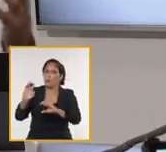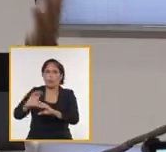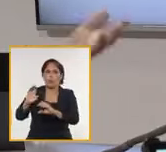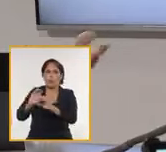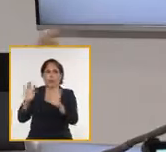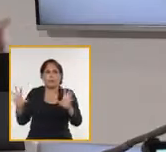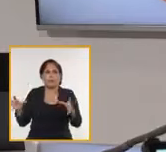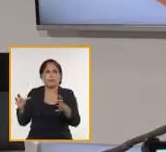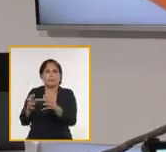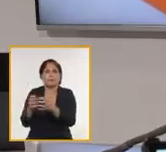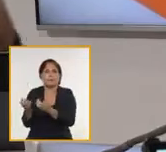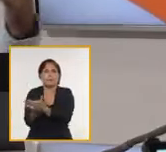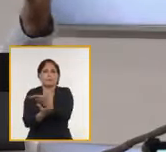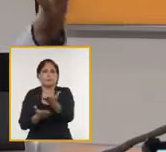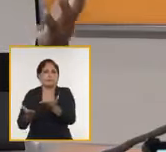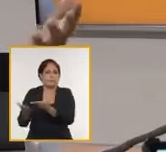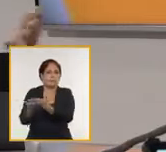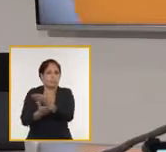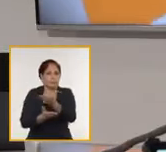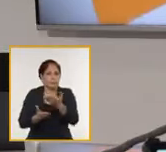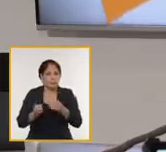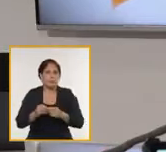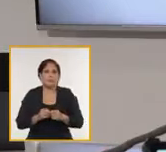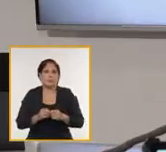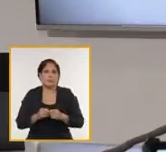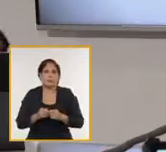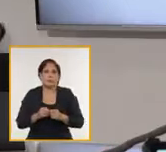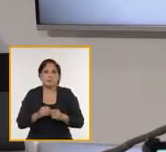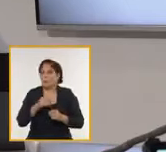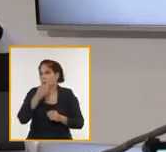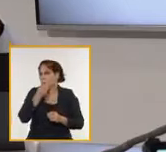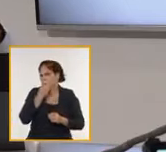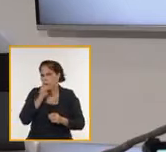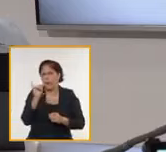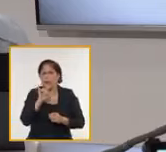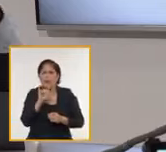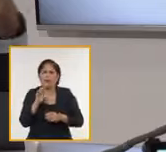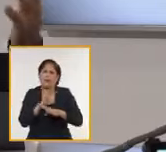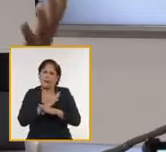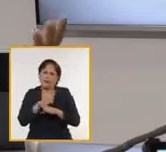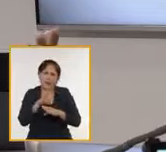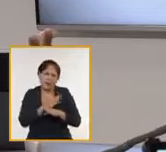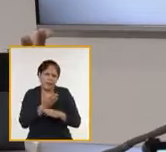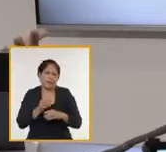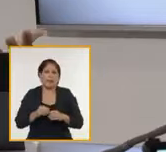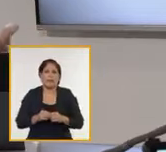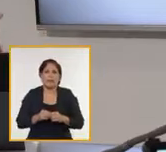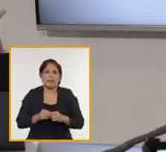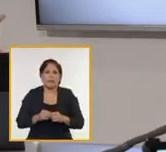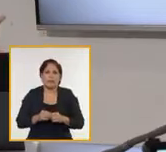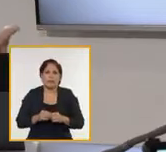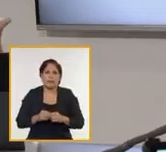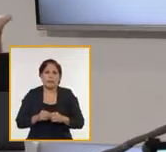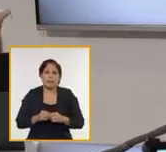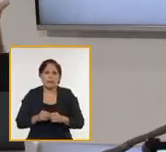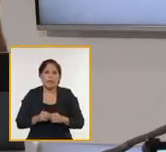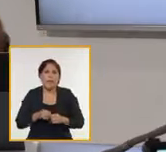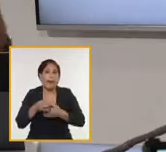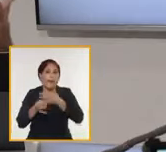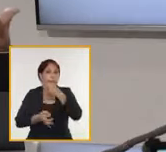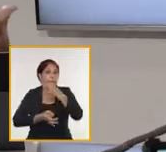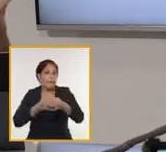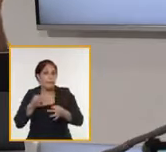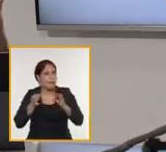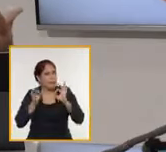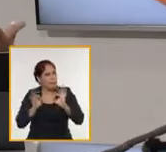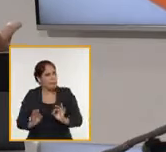con respecto a la India, como el oso puede con el dragón, es decir, con imágenes muy simbólicas, pero que expresa mucho